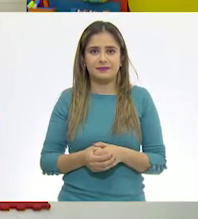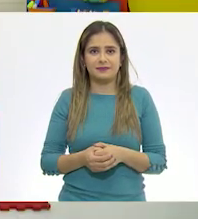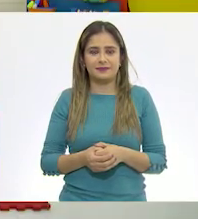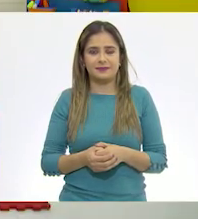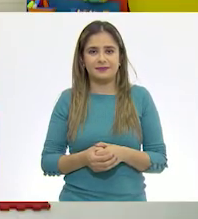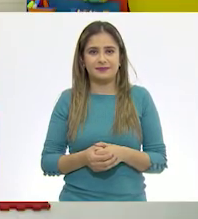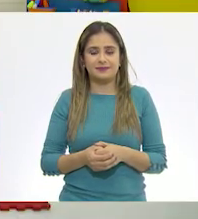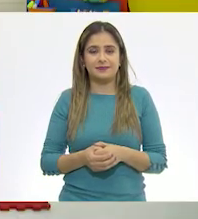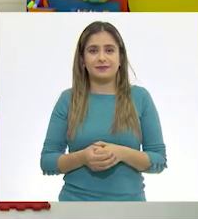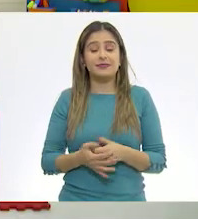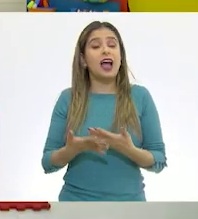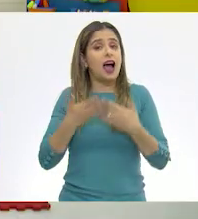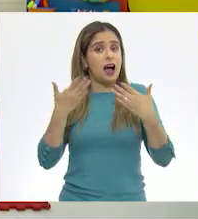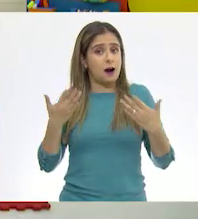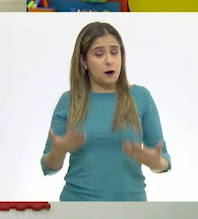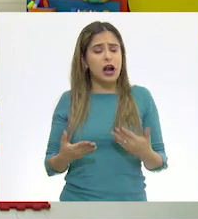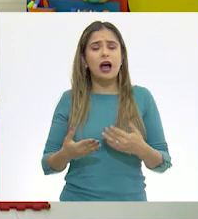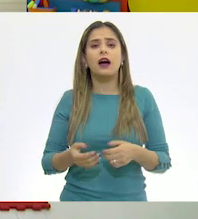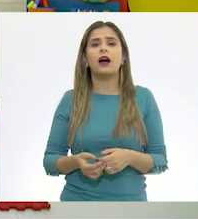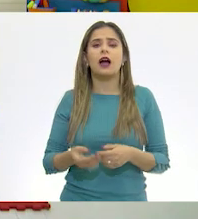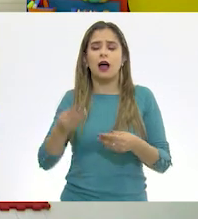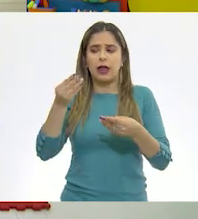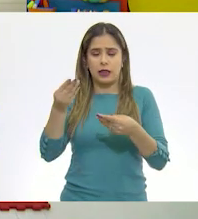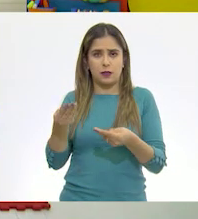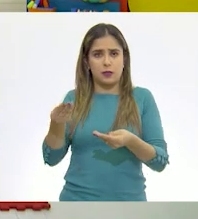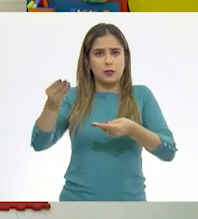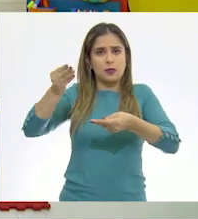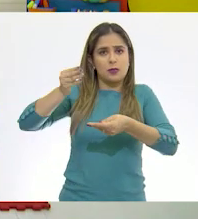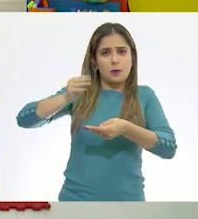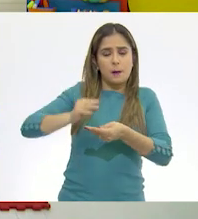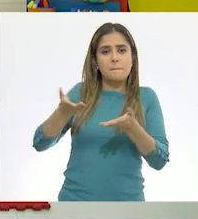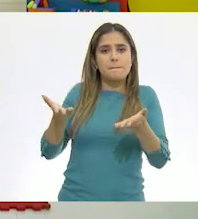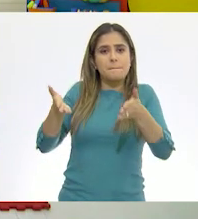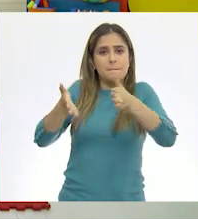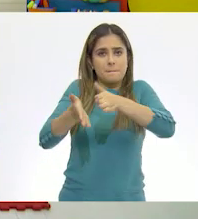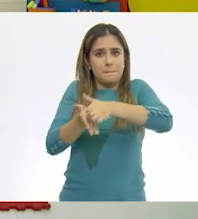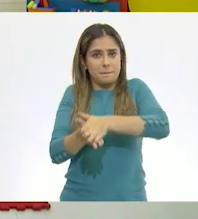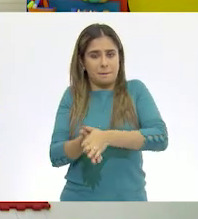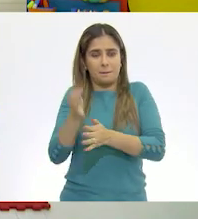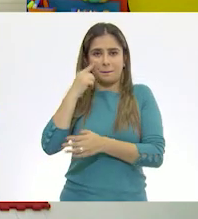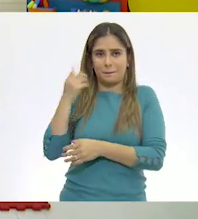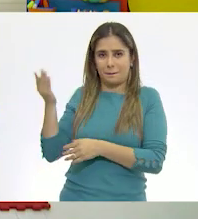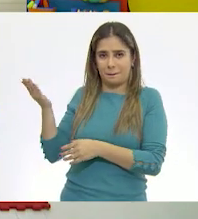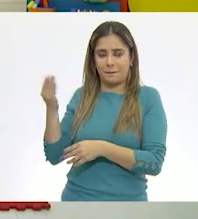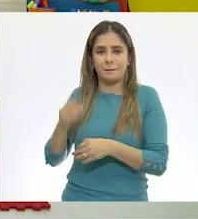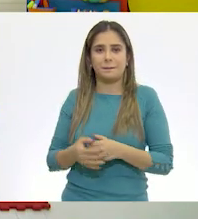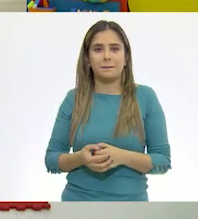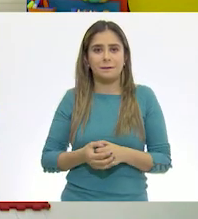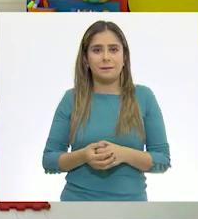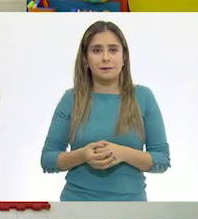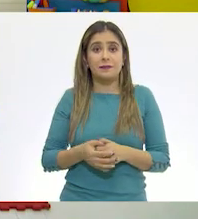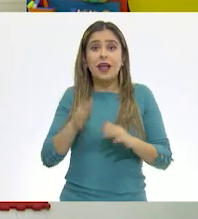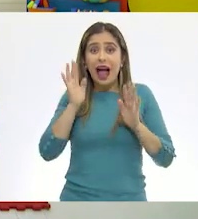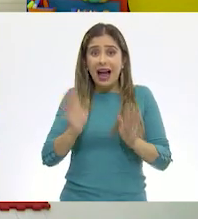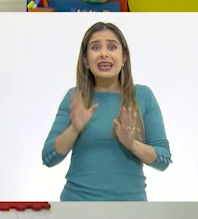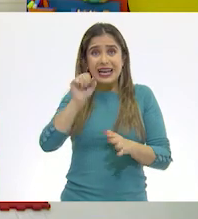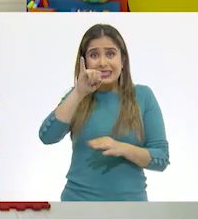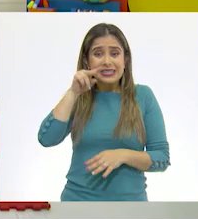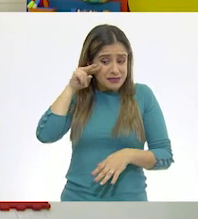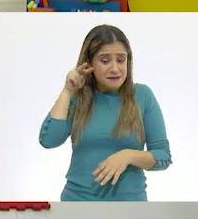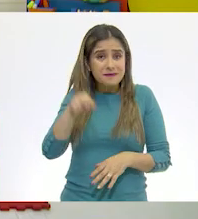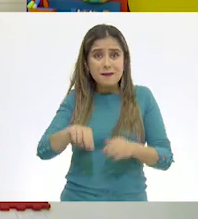Ah. Y ahora solamente la vamos a doblar por la mitad. ¡Ah! ¡Ya vi a la